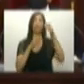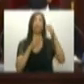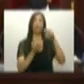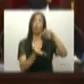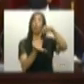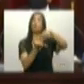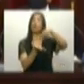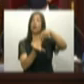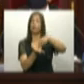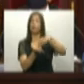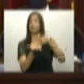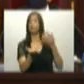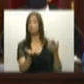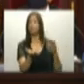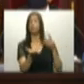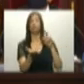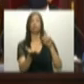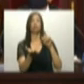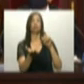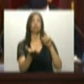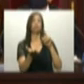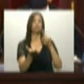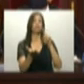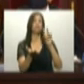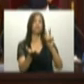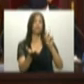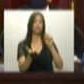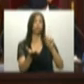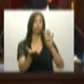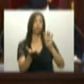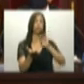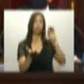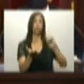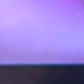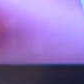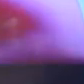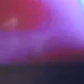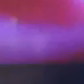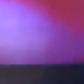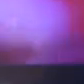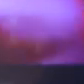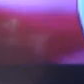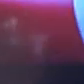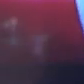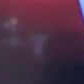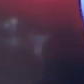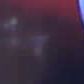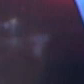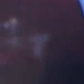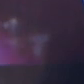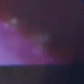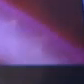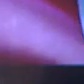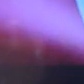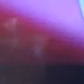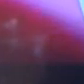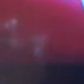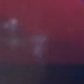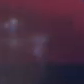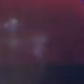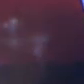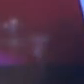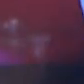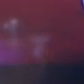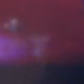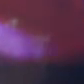la realidad te confieso que en este momento Hace días que yo No reviso los las cifras que se van dando pero